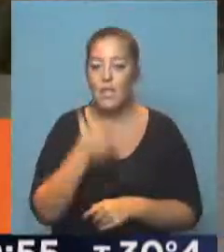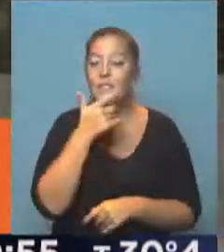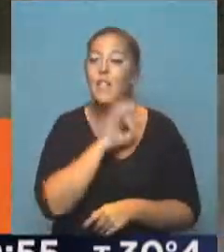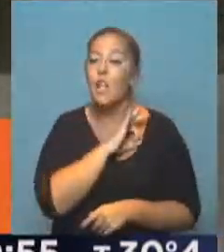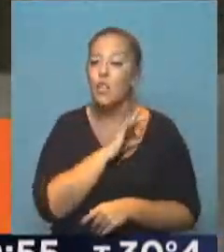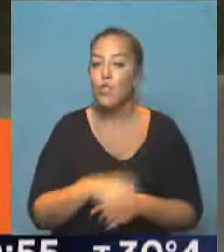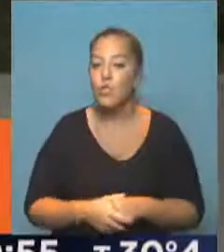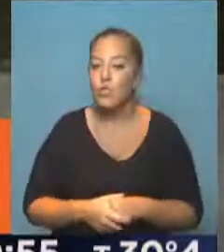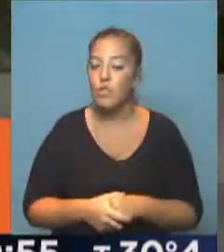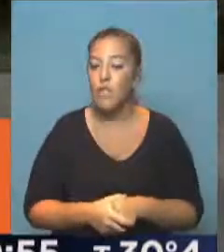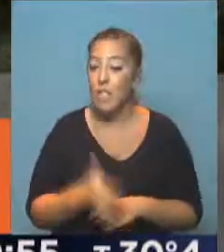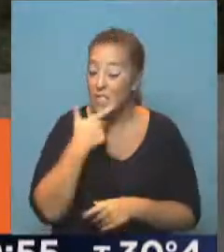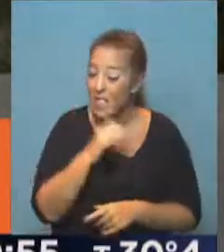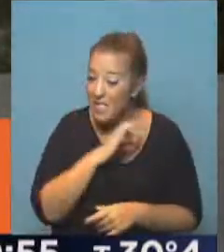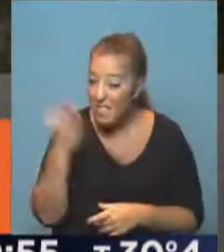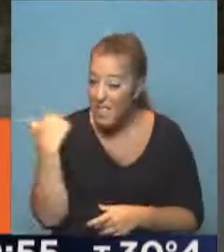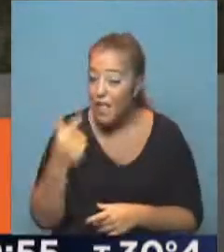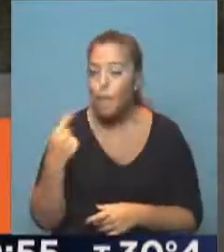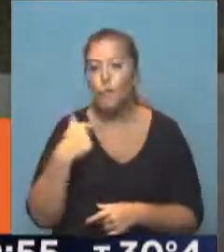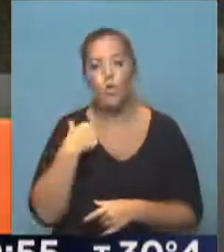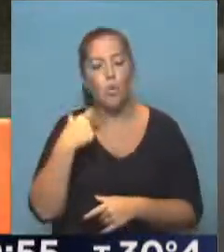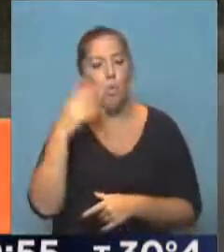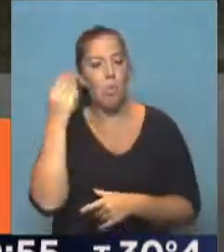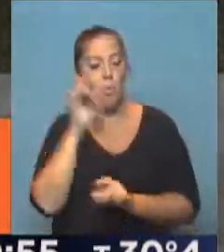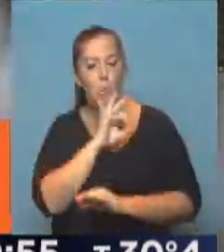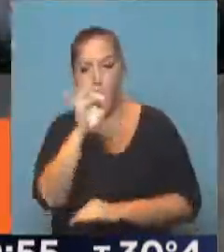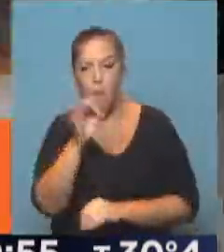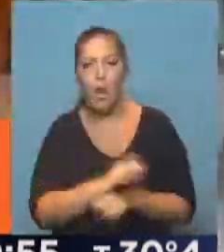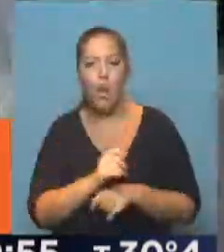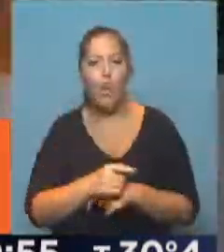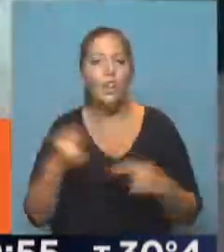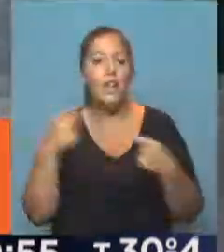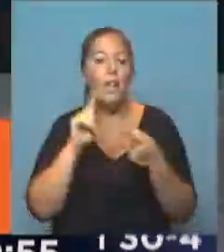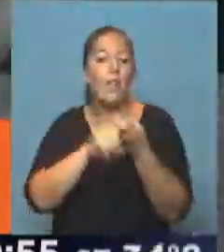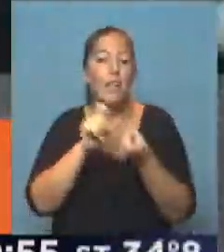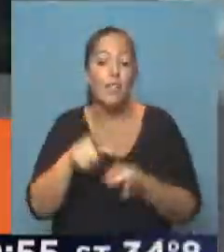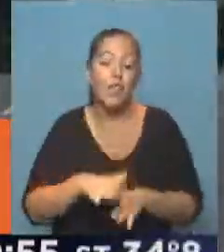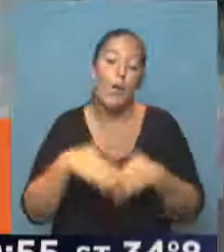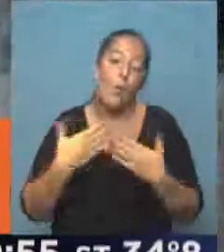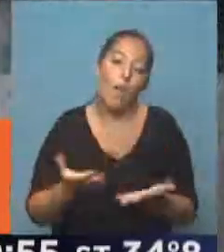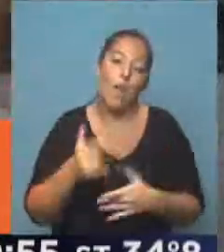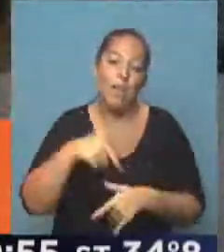años. ¿17 años? Pero yo no había escuchado nunca a los enemigos del casorio. Bueno, lo que pasa es que esta murga